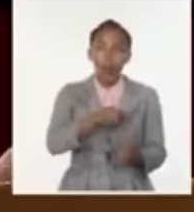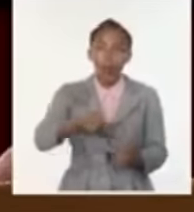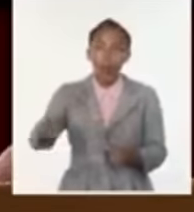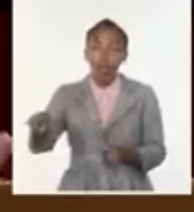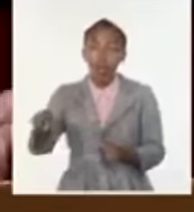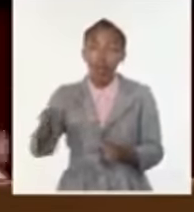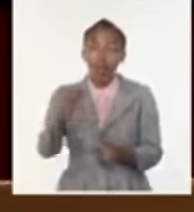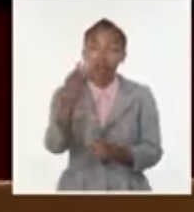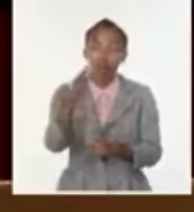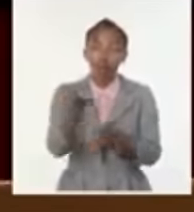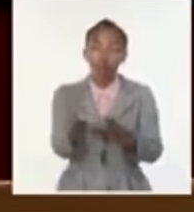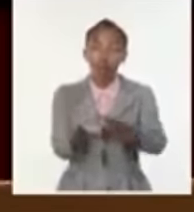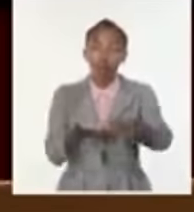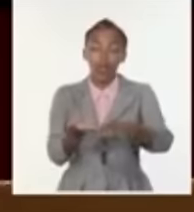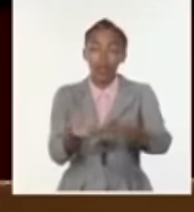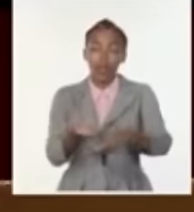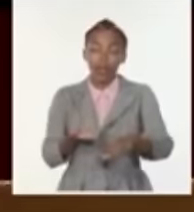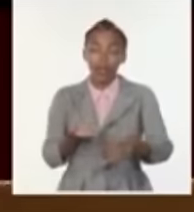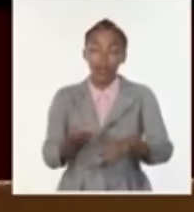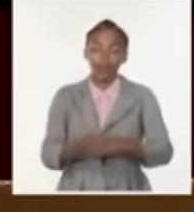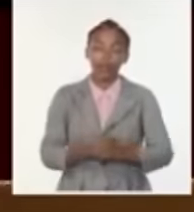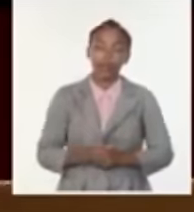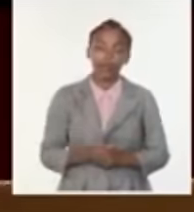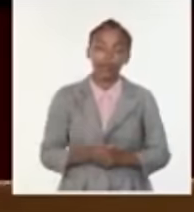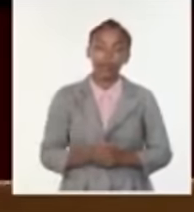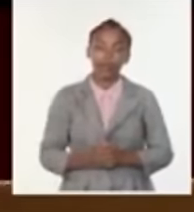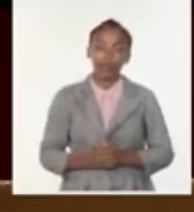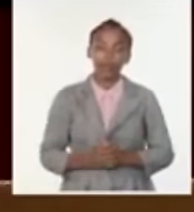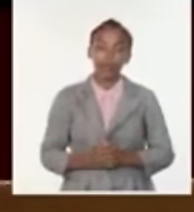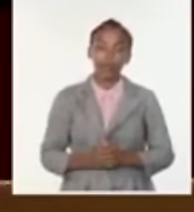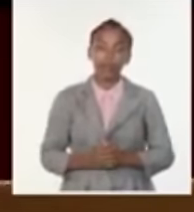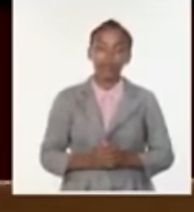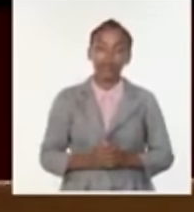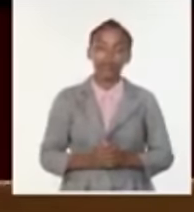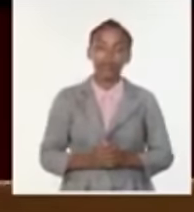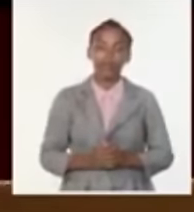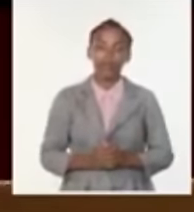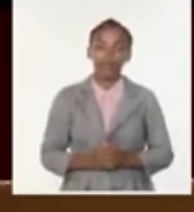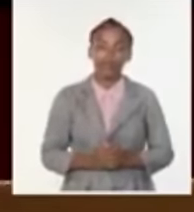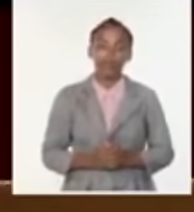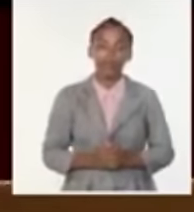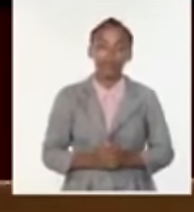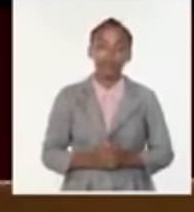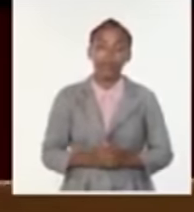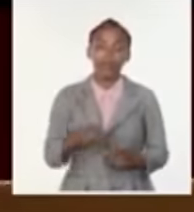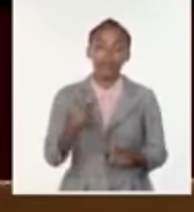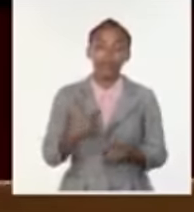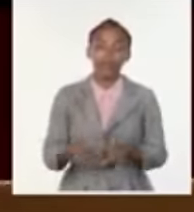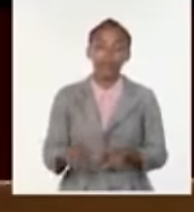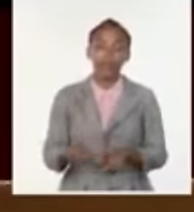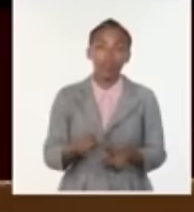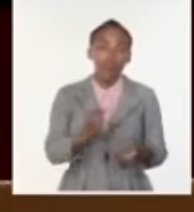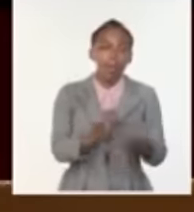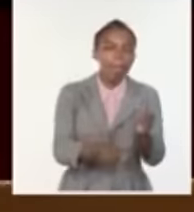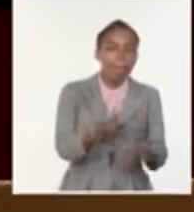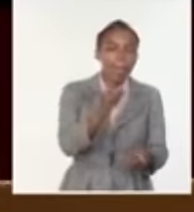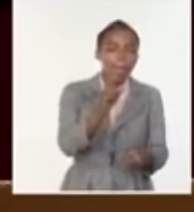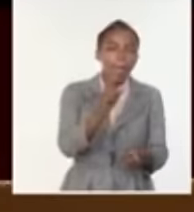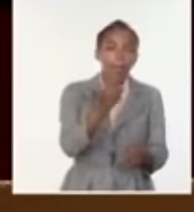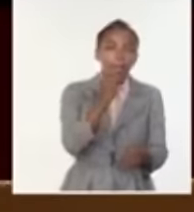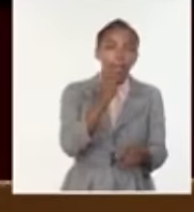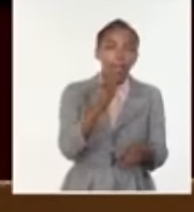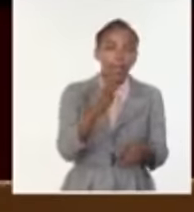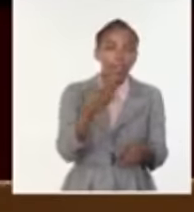a hacer una cola para sacar un peso para ir a comprar la vianda. Y el otro chiste es que muchos de esos mercados son del